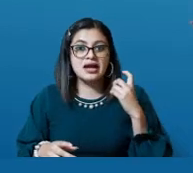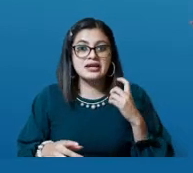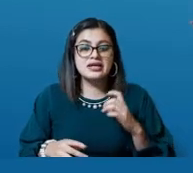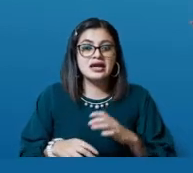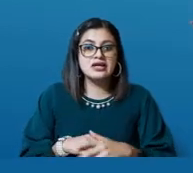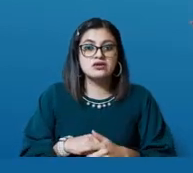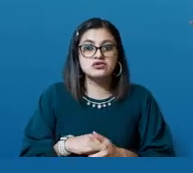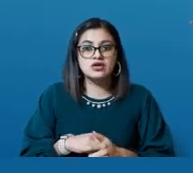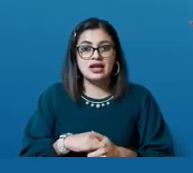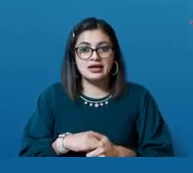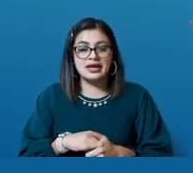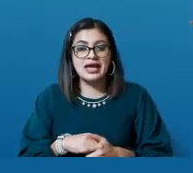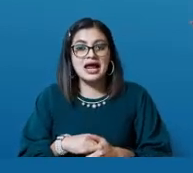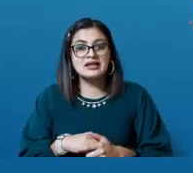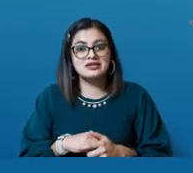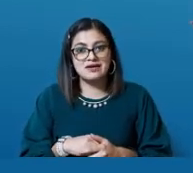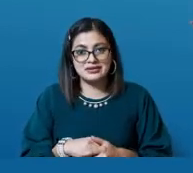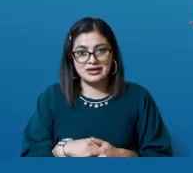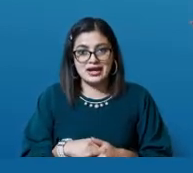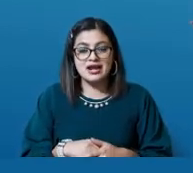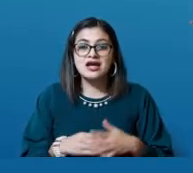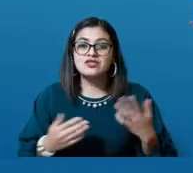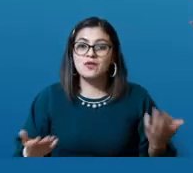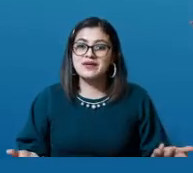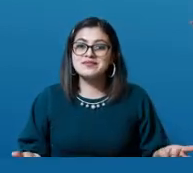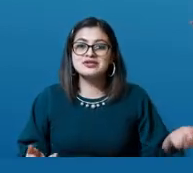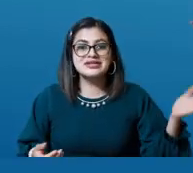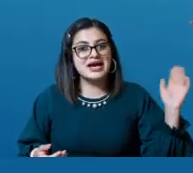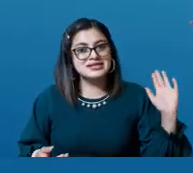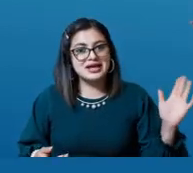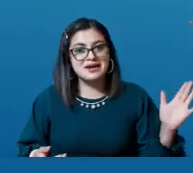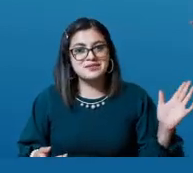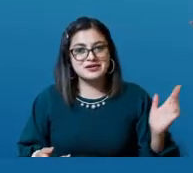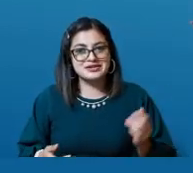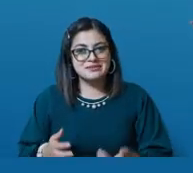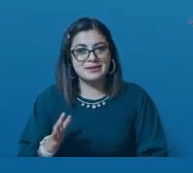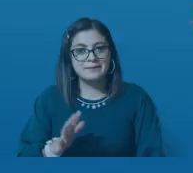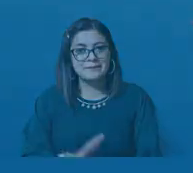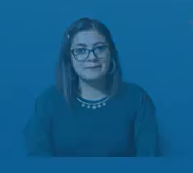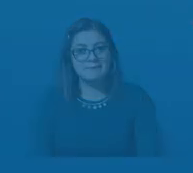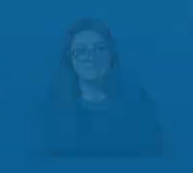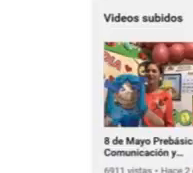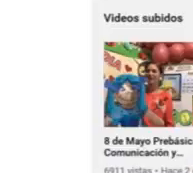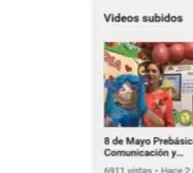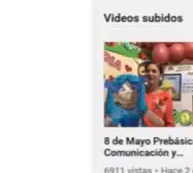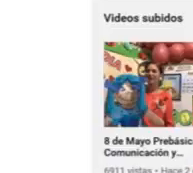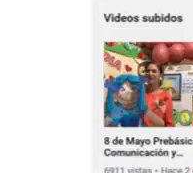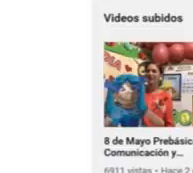de mascarilla y el uso de la gel antibacterial. Nos vemos hasta la próxima.